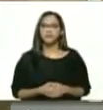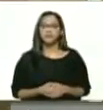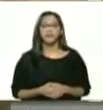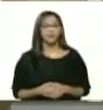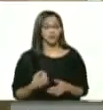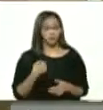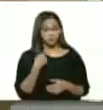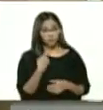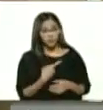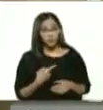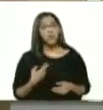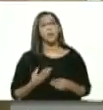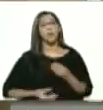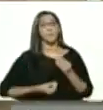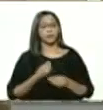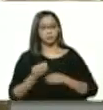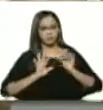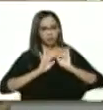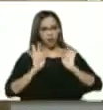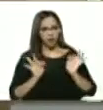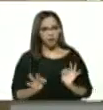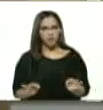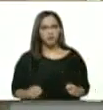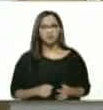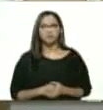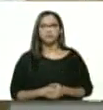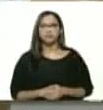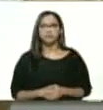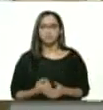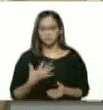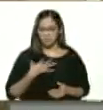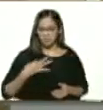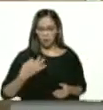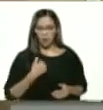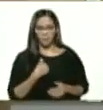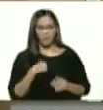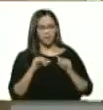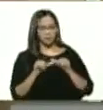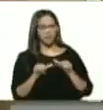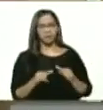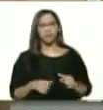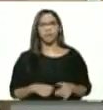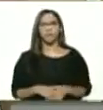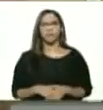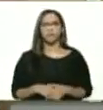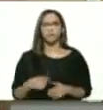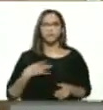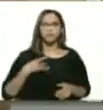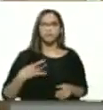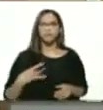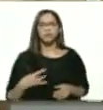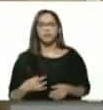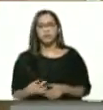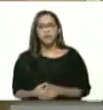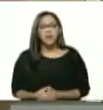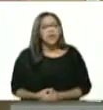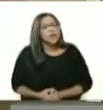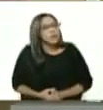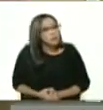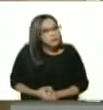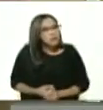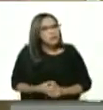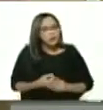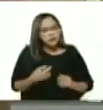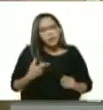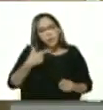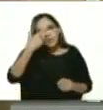dijo a mí vamos a hacer un método me designó a mí pues ahí mismo en el mismo sitio me designó y yo estas cosas las tomo muy en